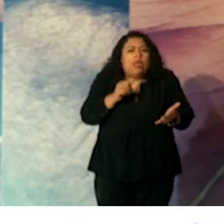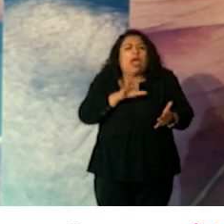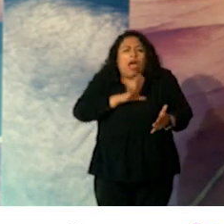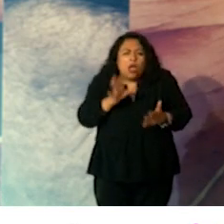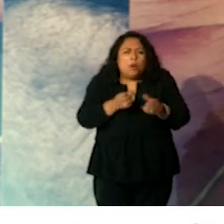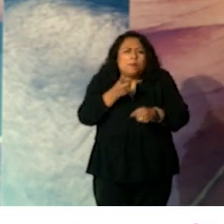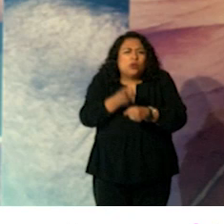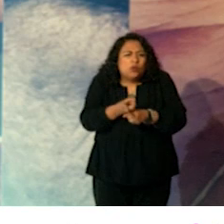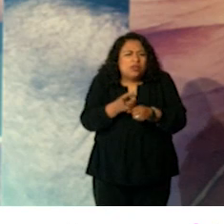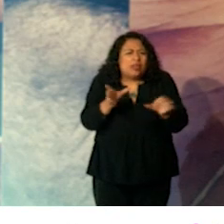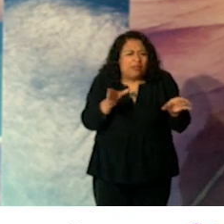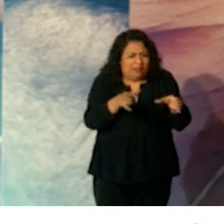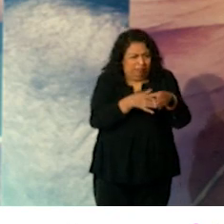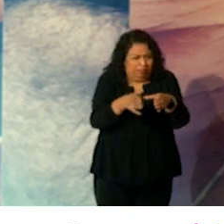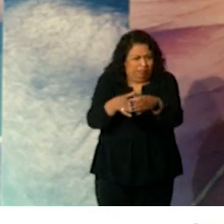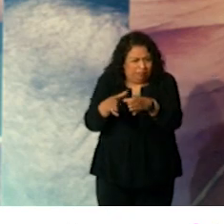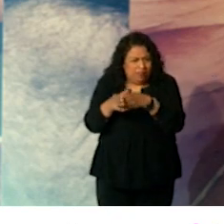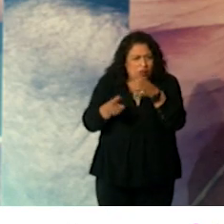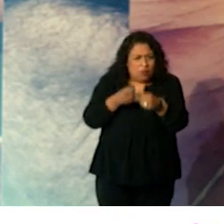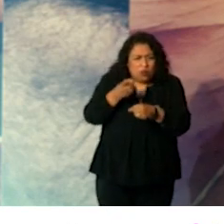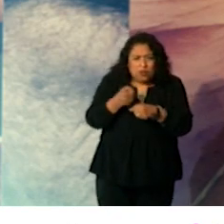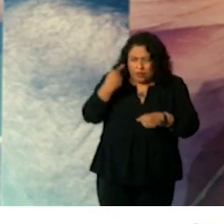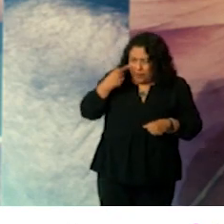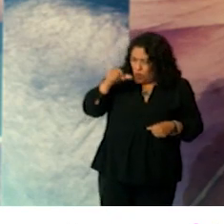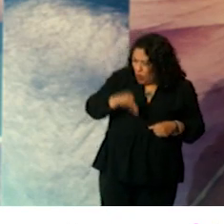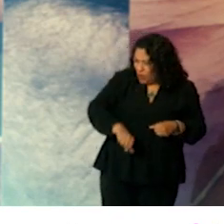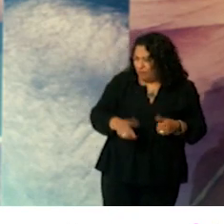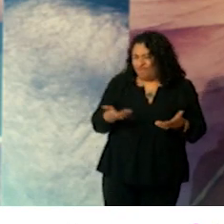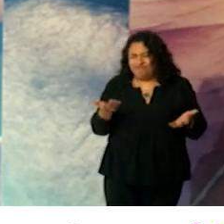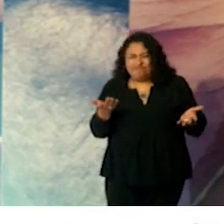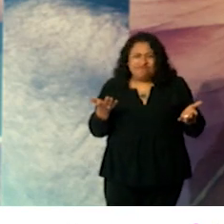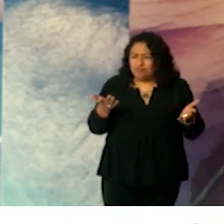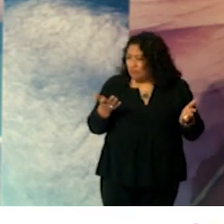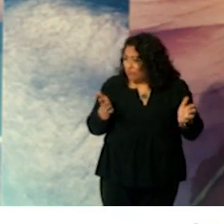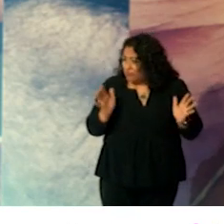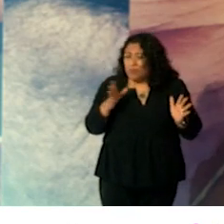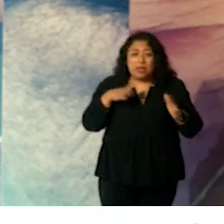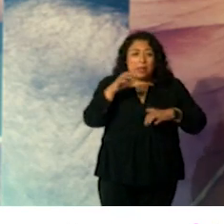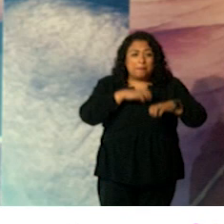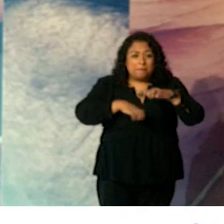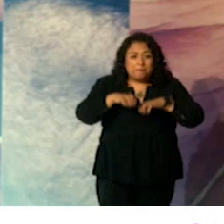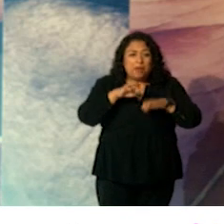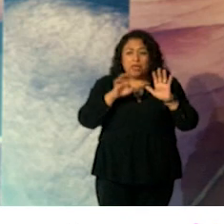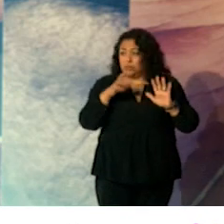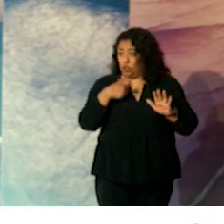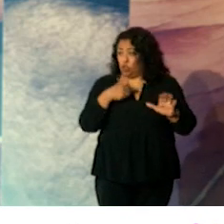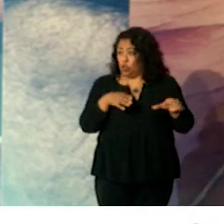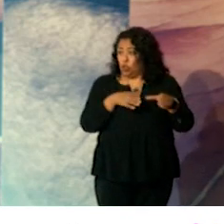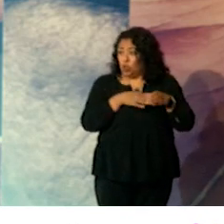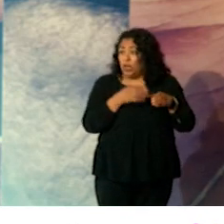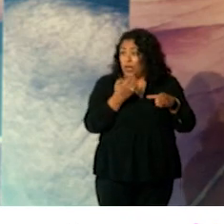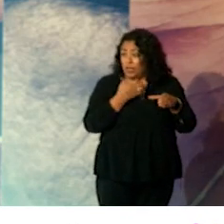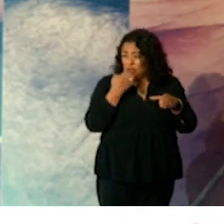oportunidades extracurriculares. Porque muchas veces las oportunidades que vemos hoy en día son como, llegan empresas, por ejemplo, que no, yo trabajo con liceos y